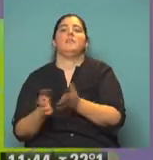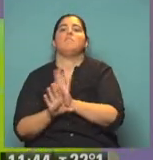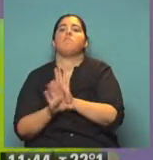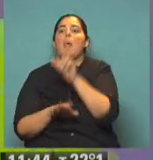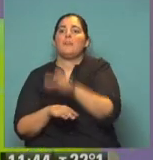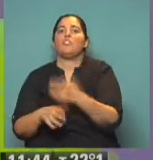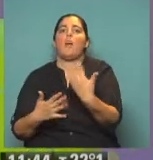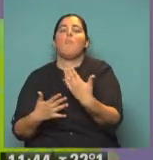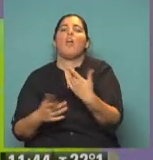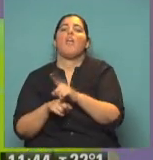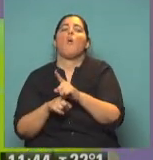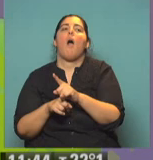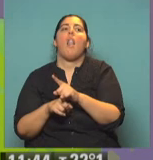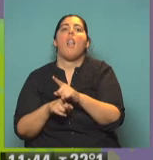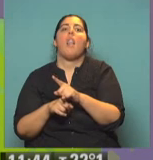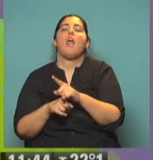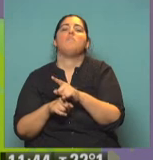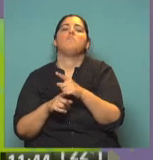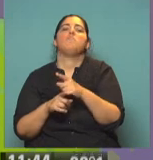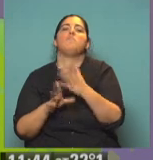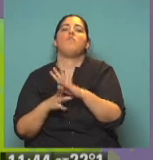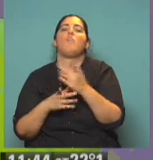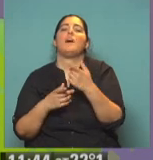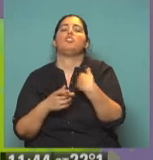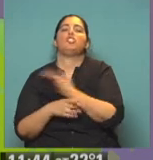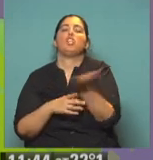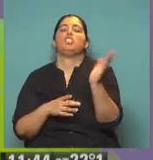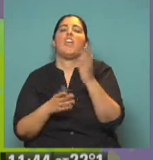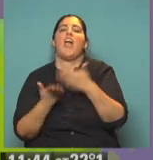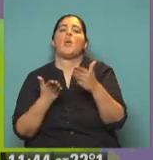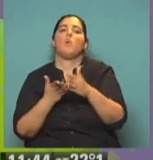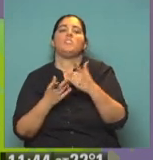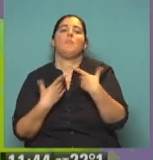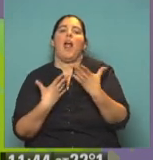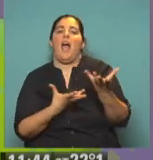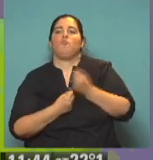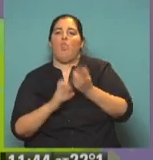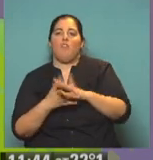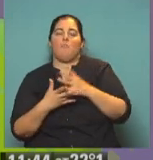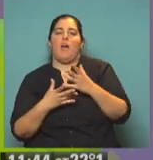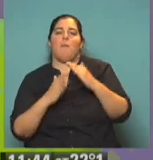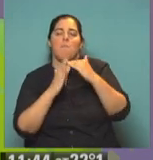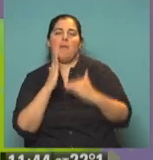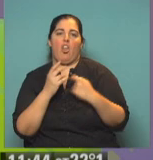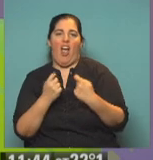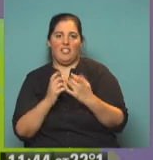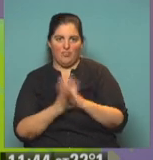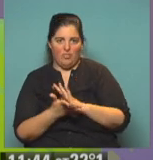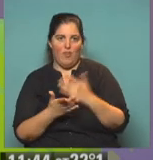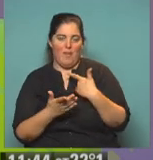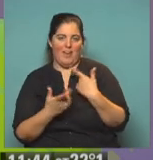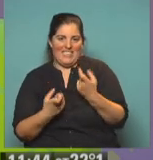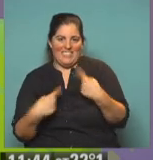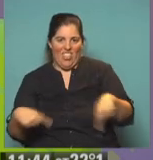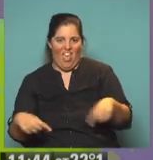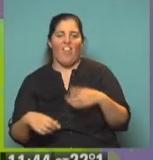poder amortiguar el impacto de una sociedad que es excluyente, que nos dificulta las cosas. Entonces, si una